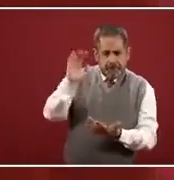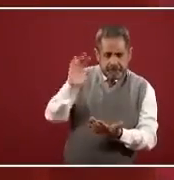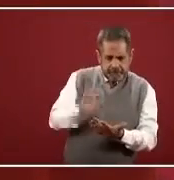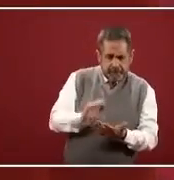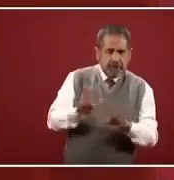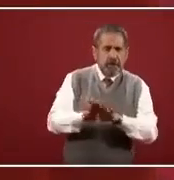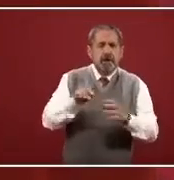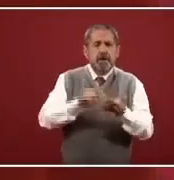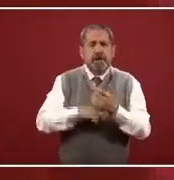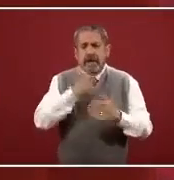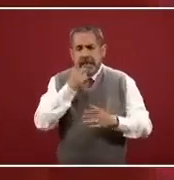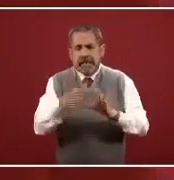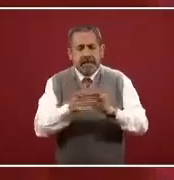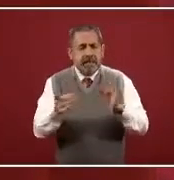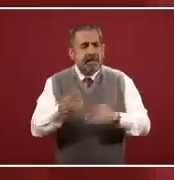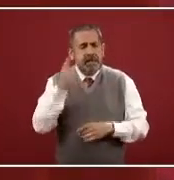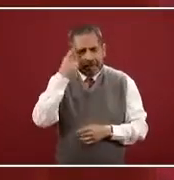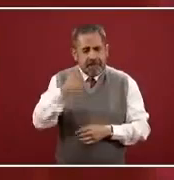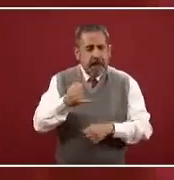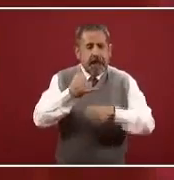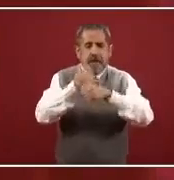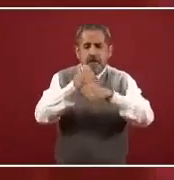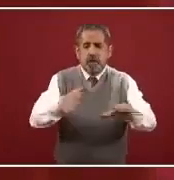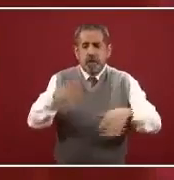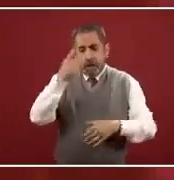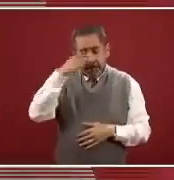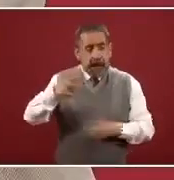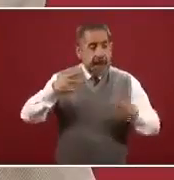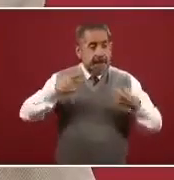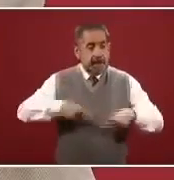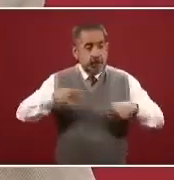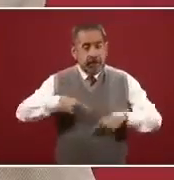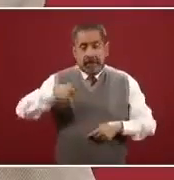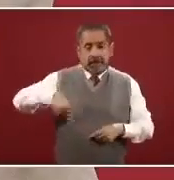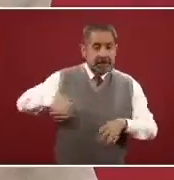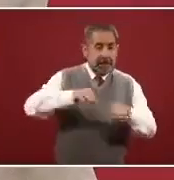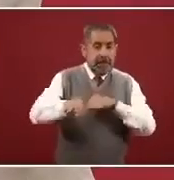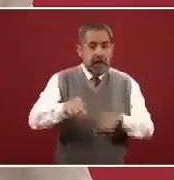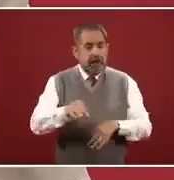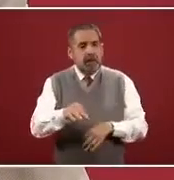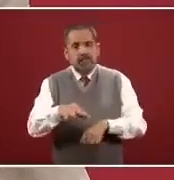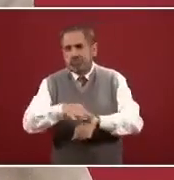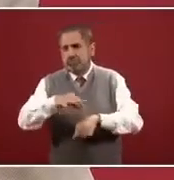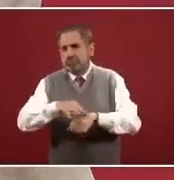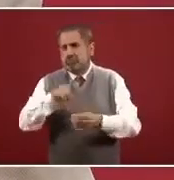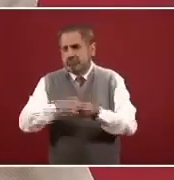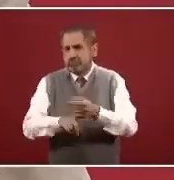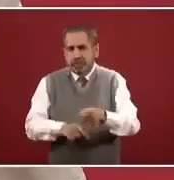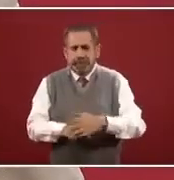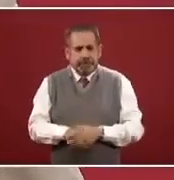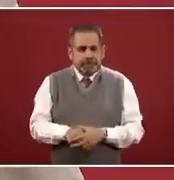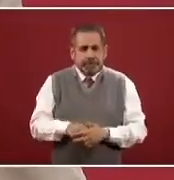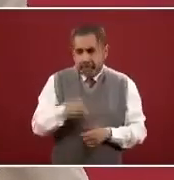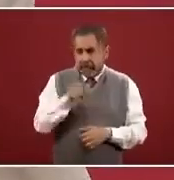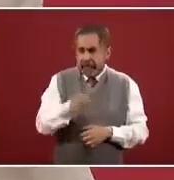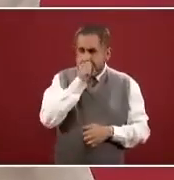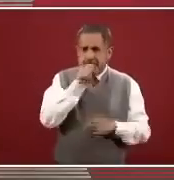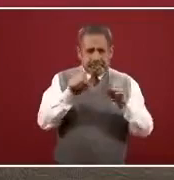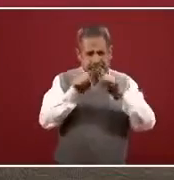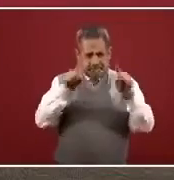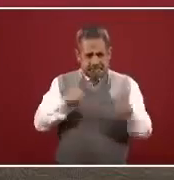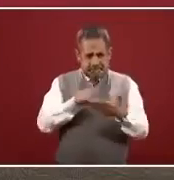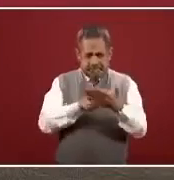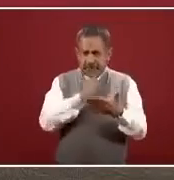específico que dice información para personal de salud, y este documento está muy interesante porque no